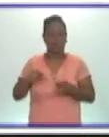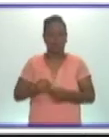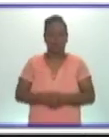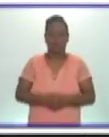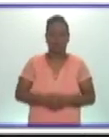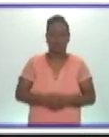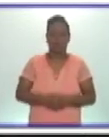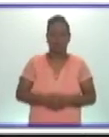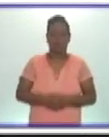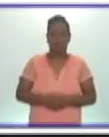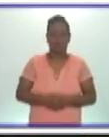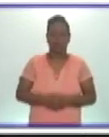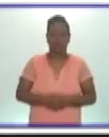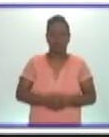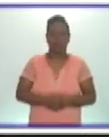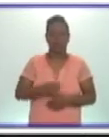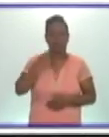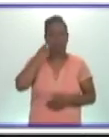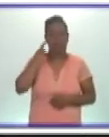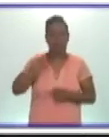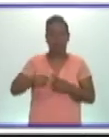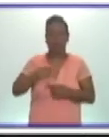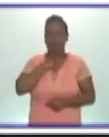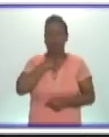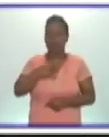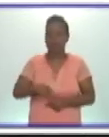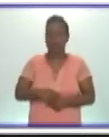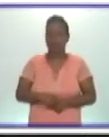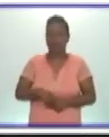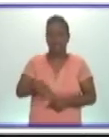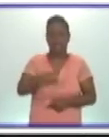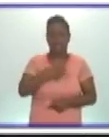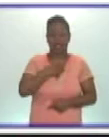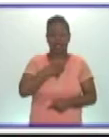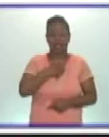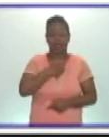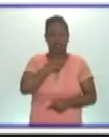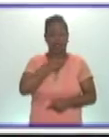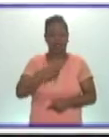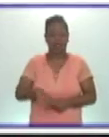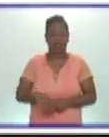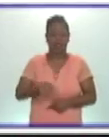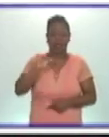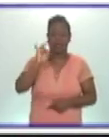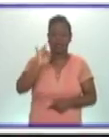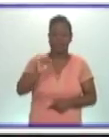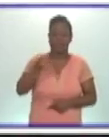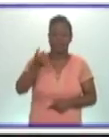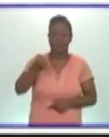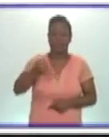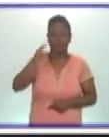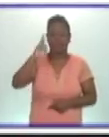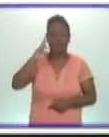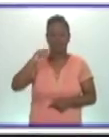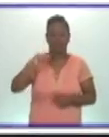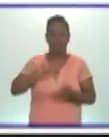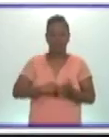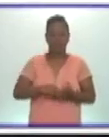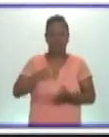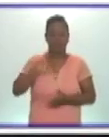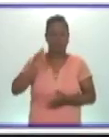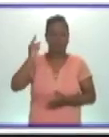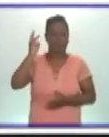Ahora resolvamos el siguiente ejercicio. Aquí, como vemos, tenemos a este monomio que está